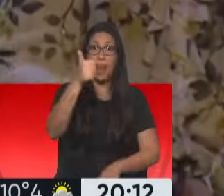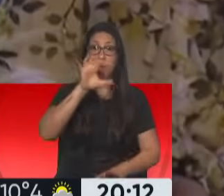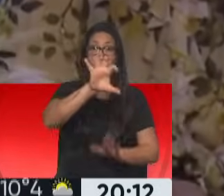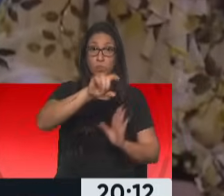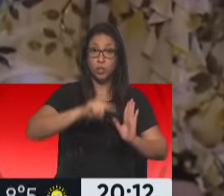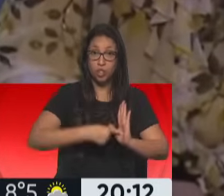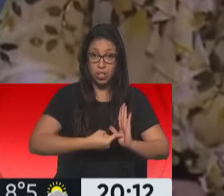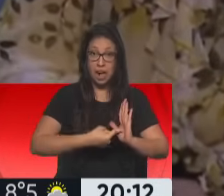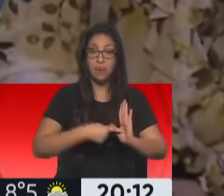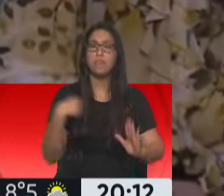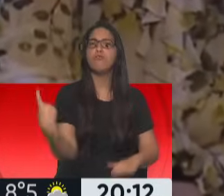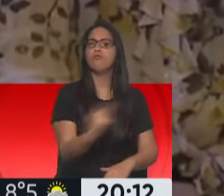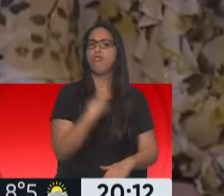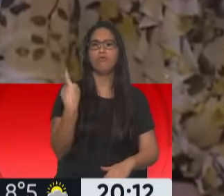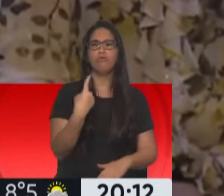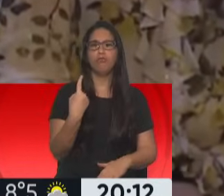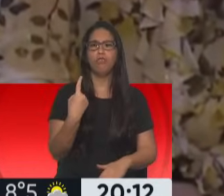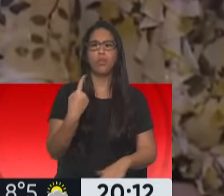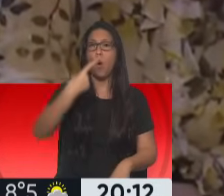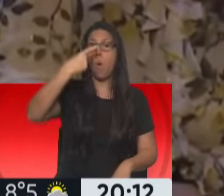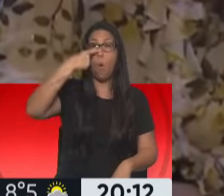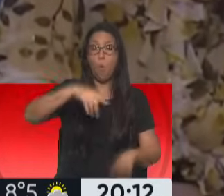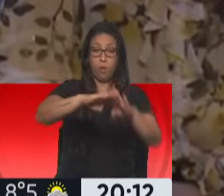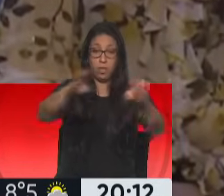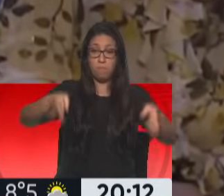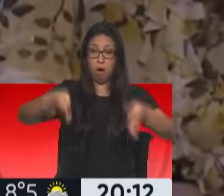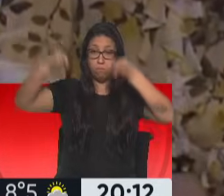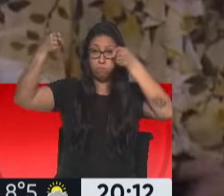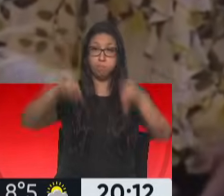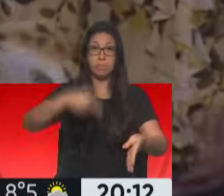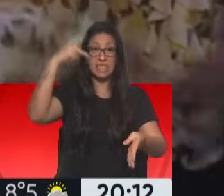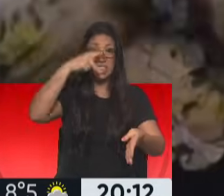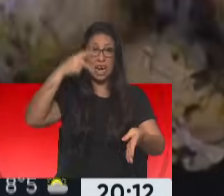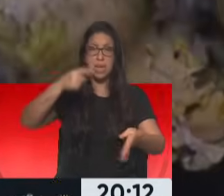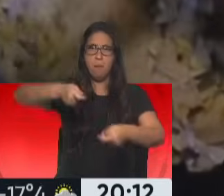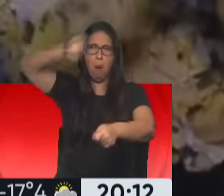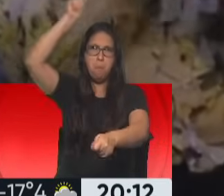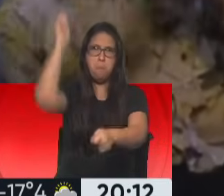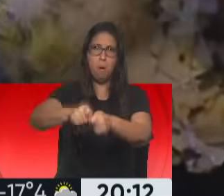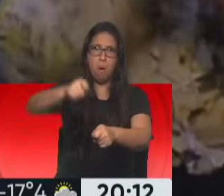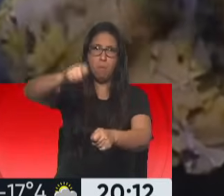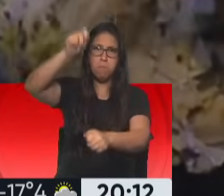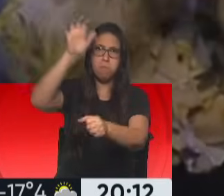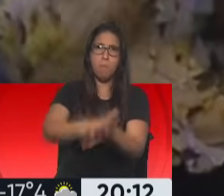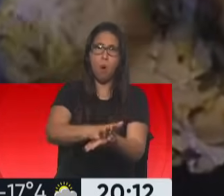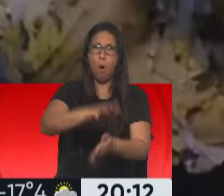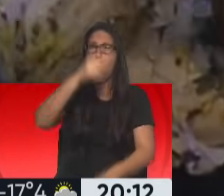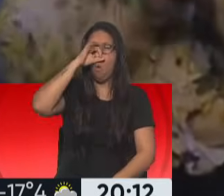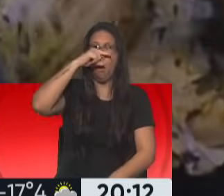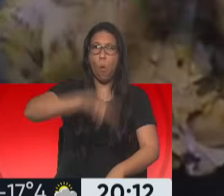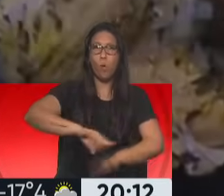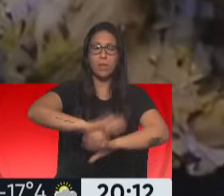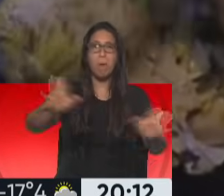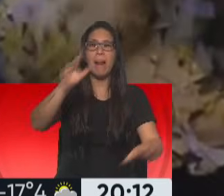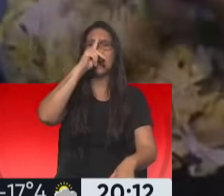Aires, estaremos clavando el último clavo al cajón del kirchnerismo para decirle: kirchnerismo nunca